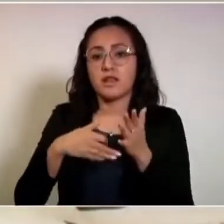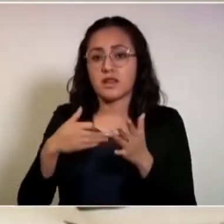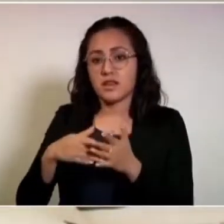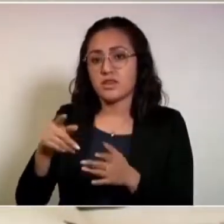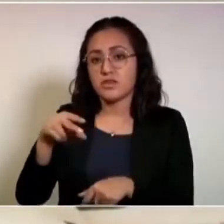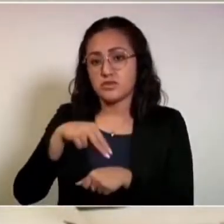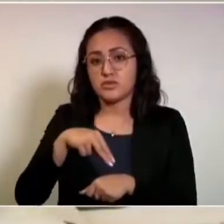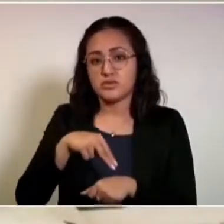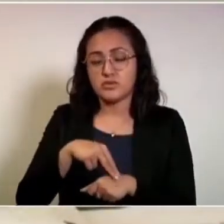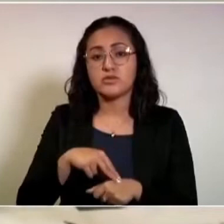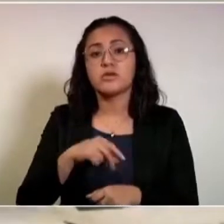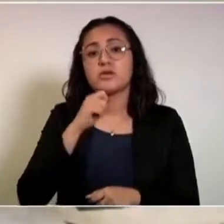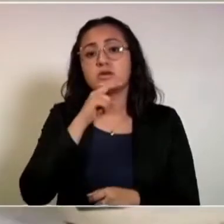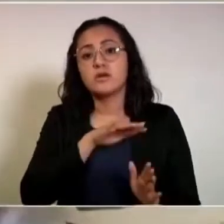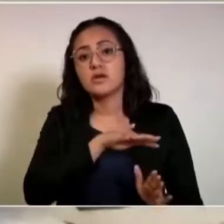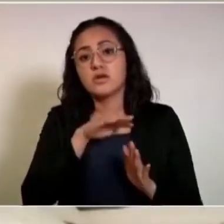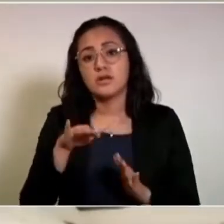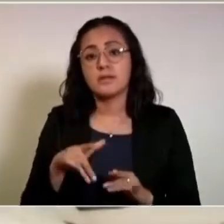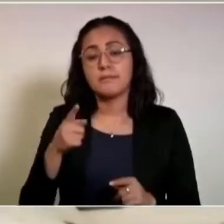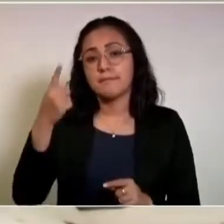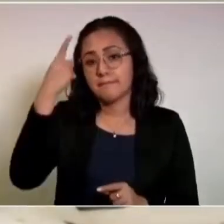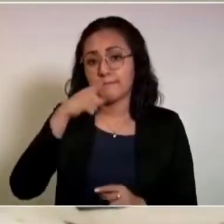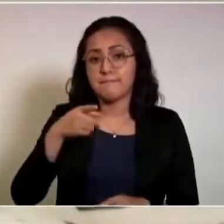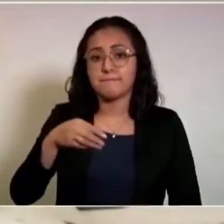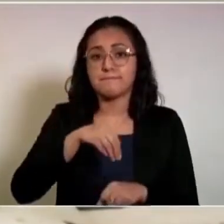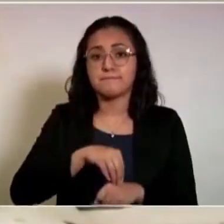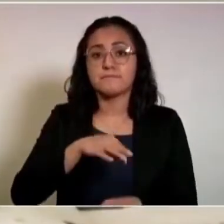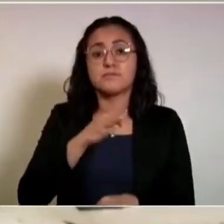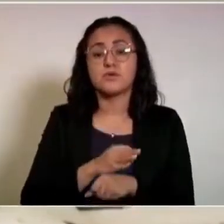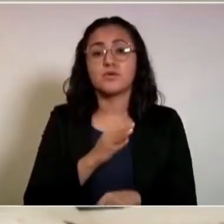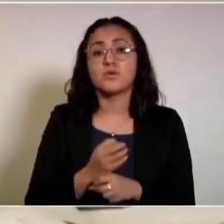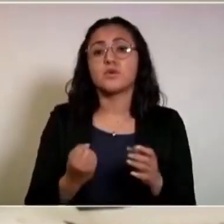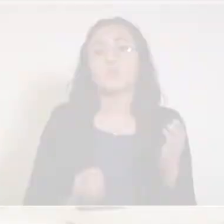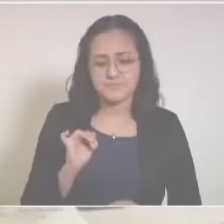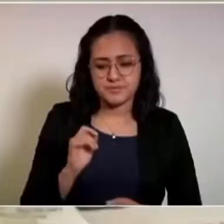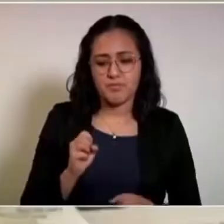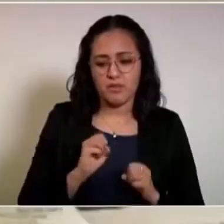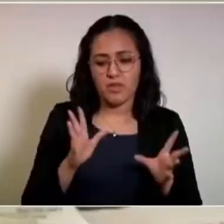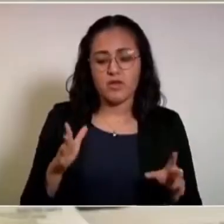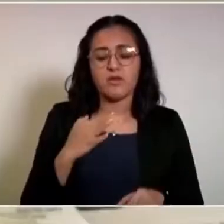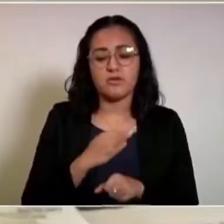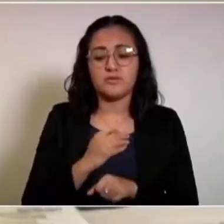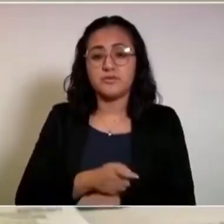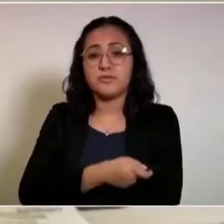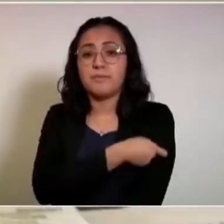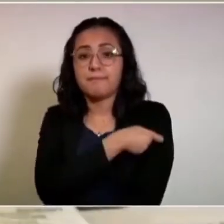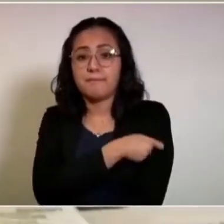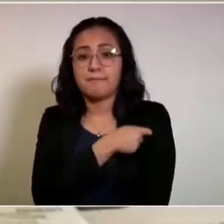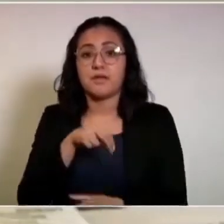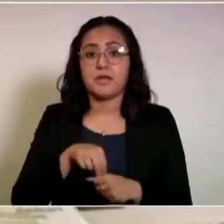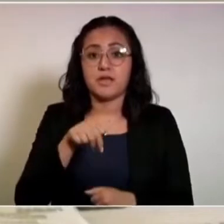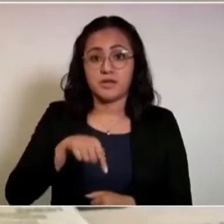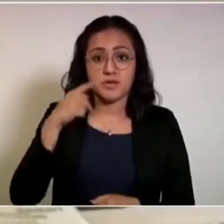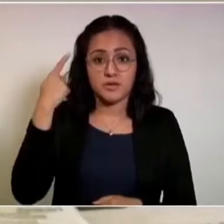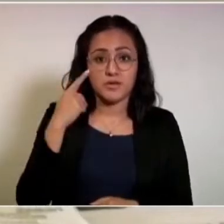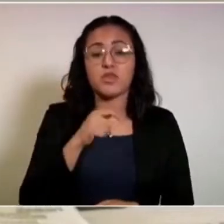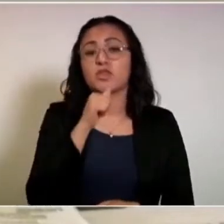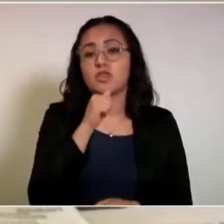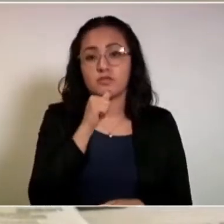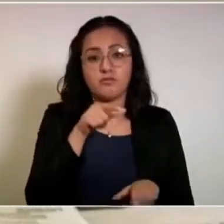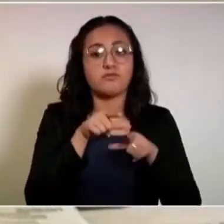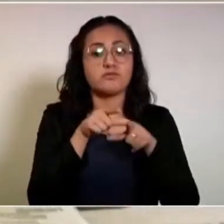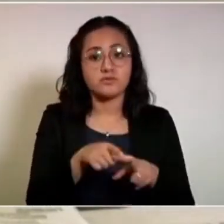salud y para poner en nuevos municipios sobre la vacunación en la capital todavía